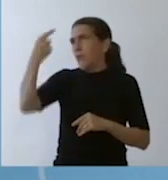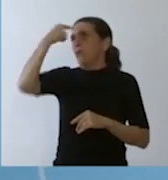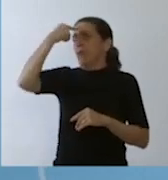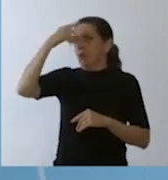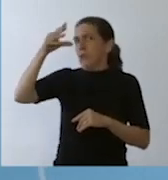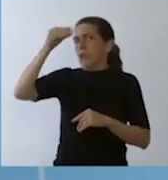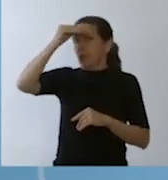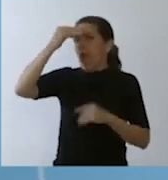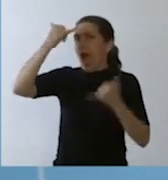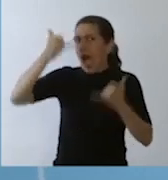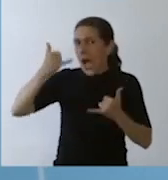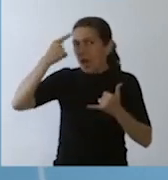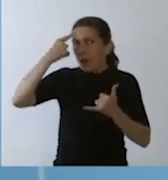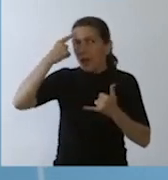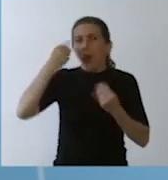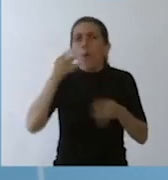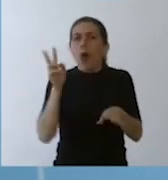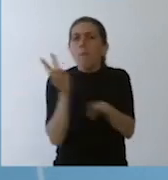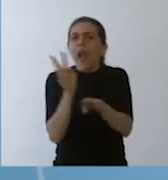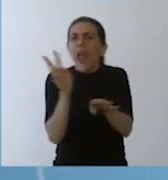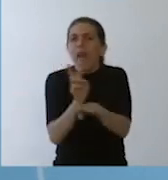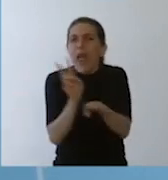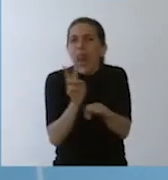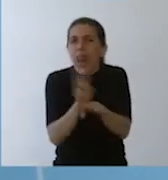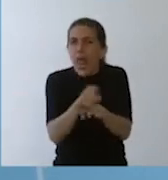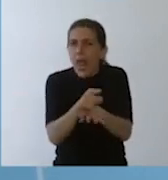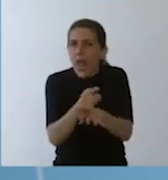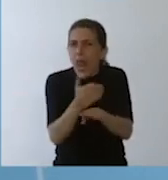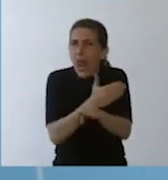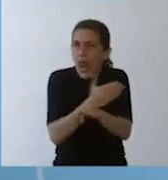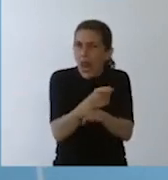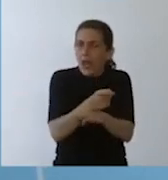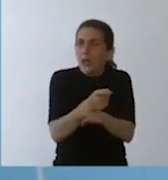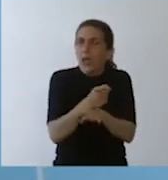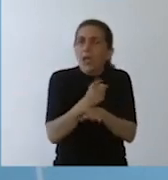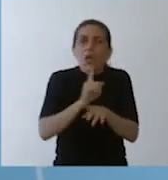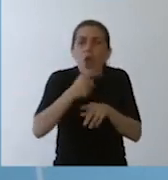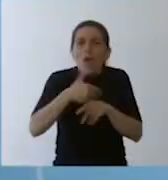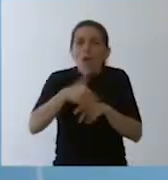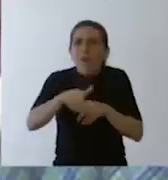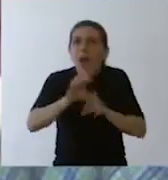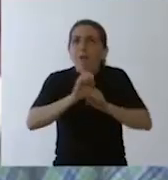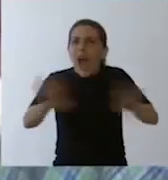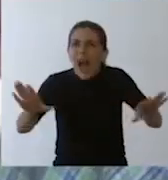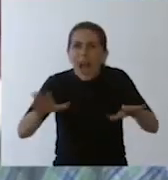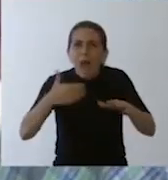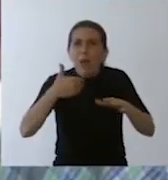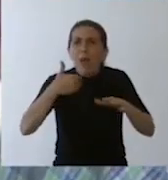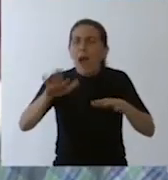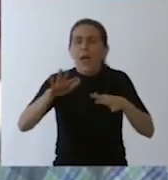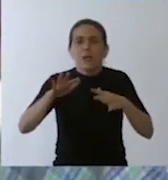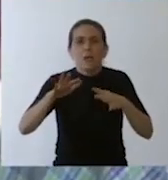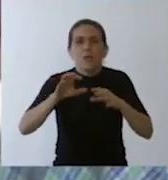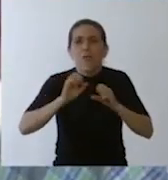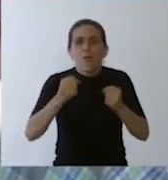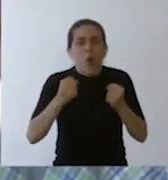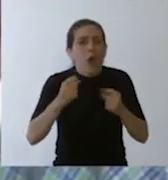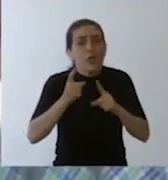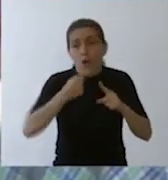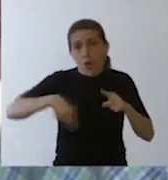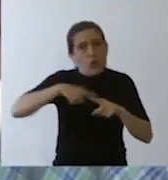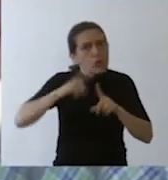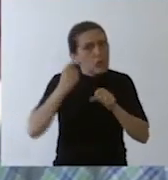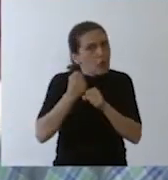tratando de prevenir efectivamente, de no tener consecuencias más drásticas y más críticas, y nosotros estamos actuando en consecuencia